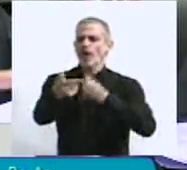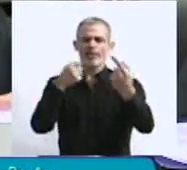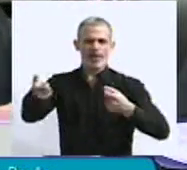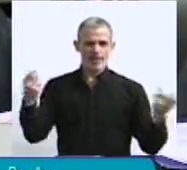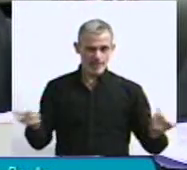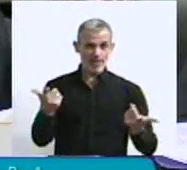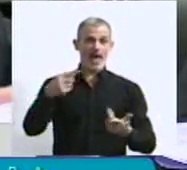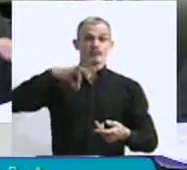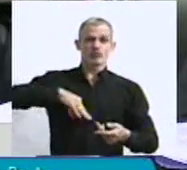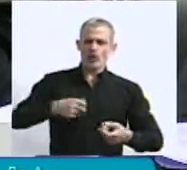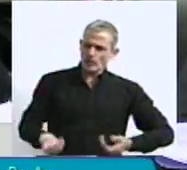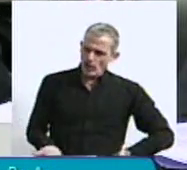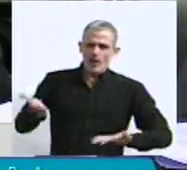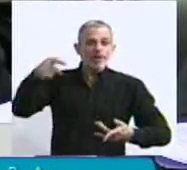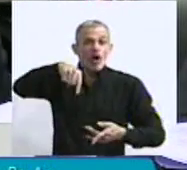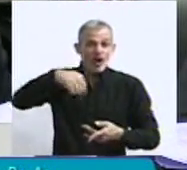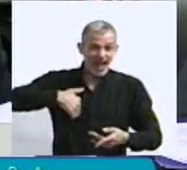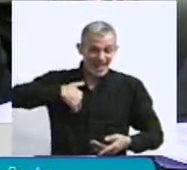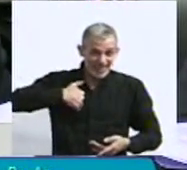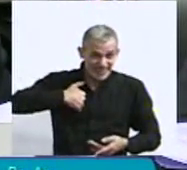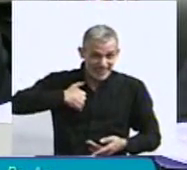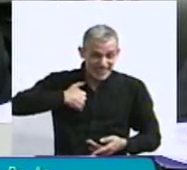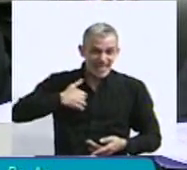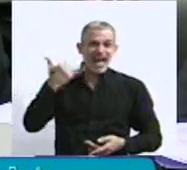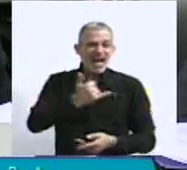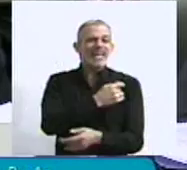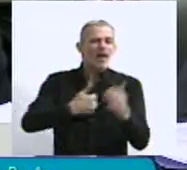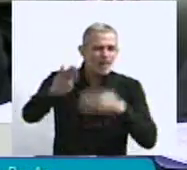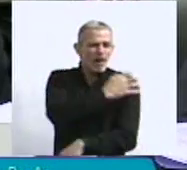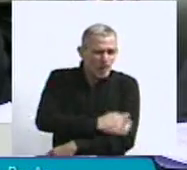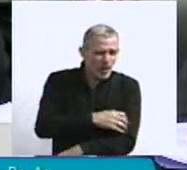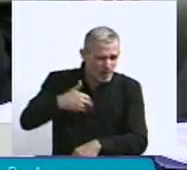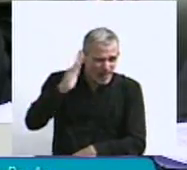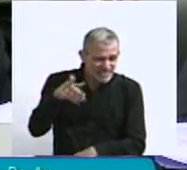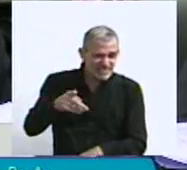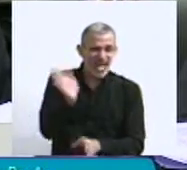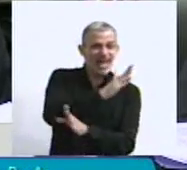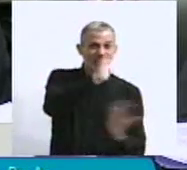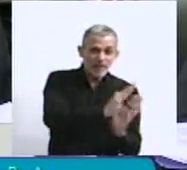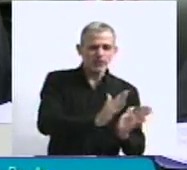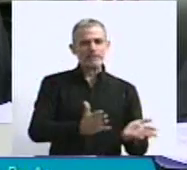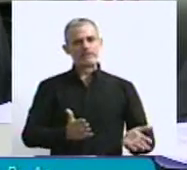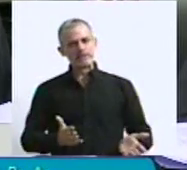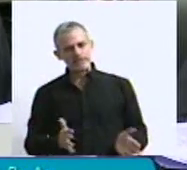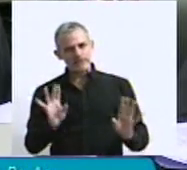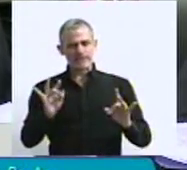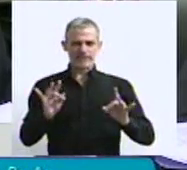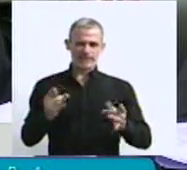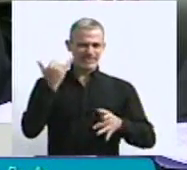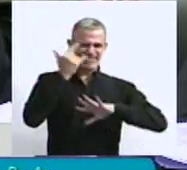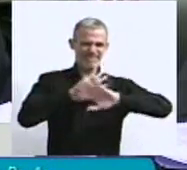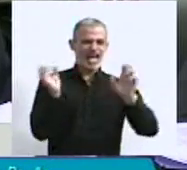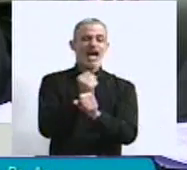potentes políticas de salario, hoy en la Argentina hay más pobres que antes. La